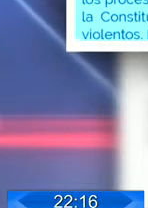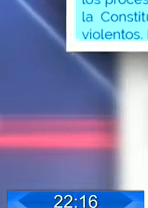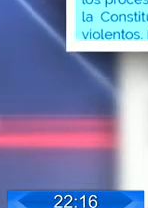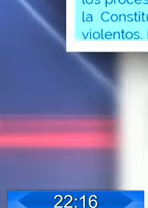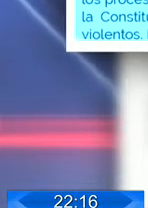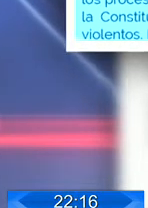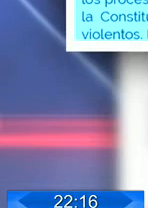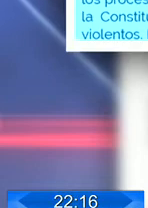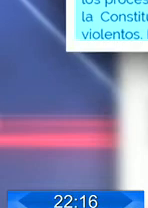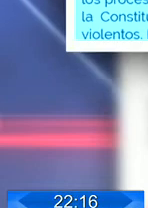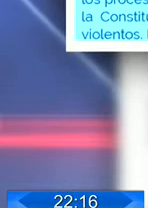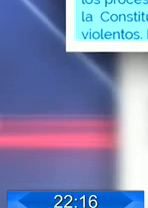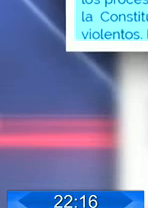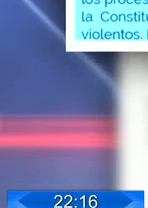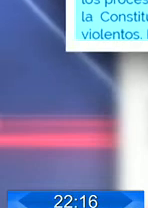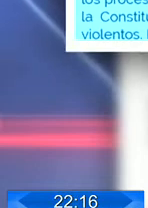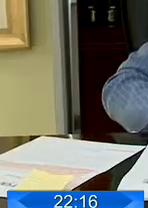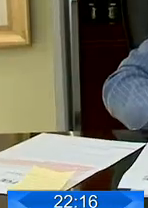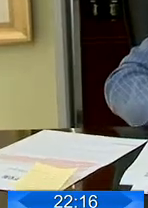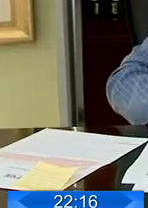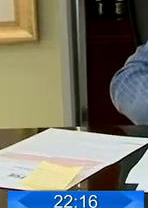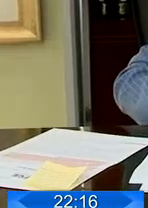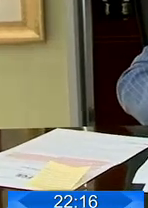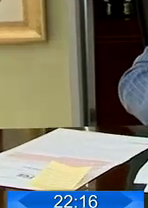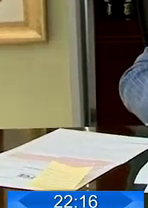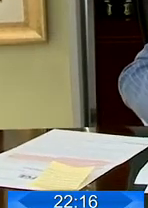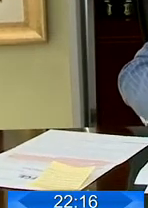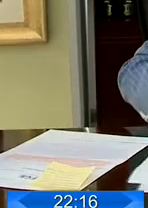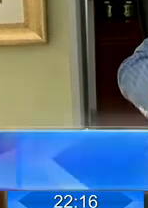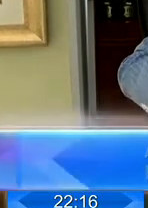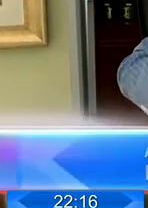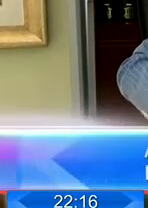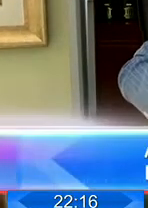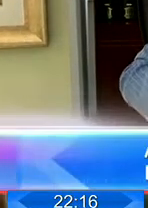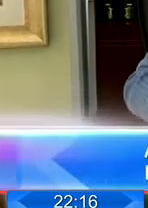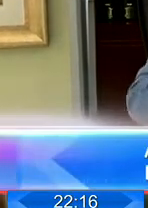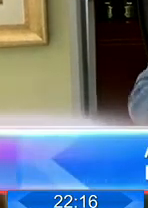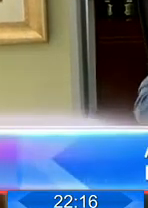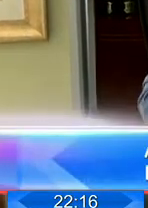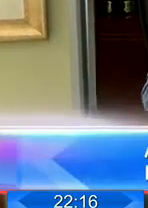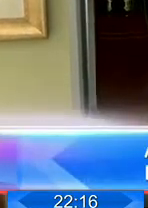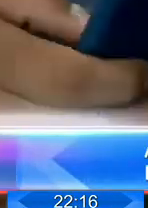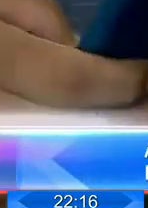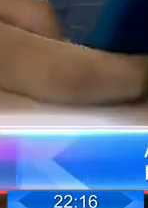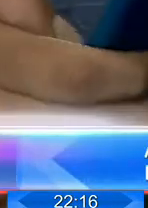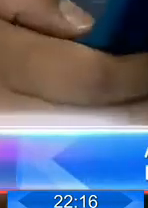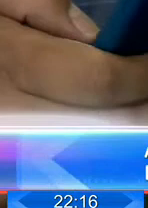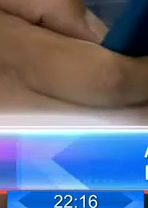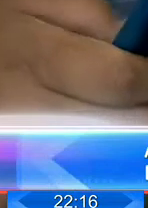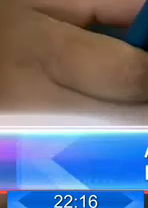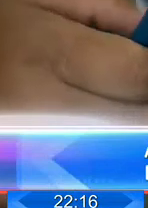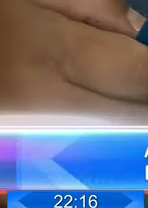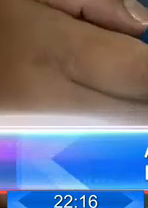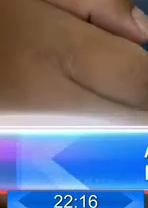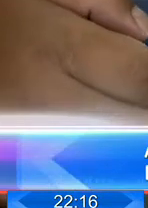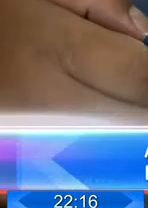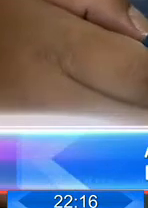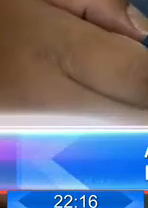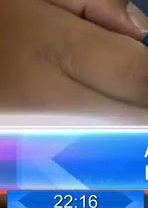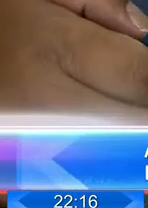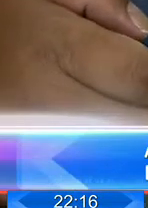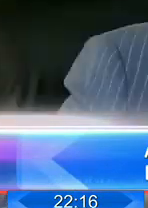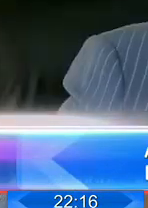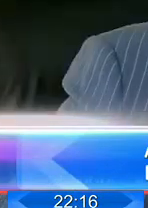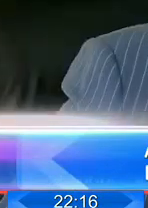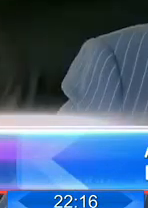tomó en cuenta que existe prohibición legal. La Asociación Ecuatoriana de Magistrados y Jueces rechazó el pronunciamiento de la